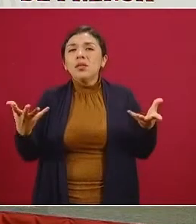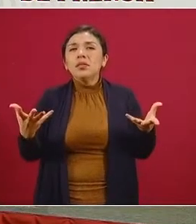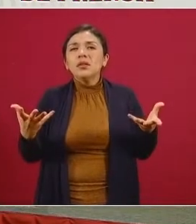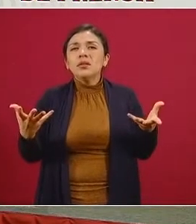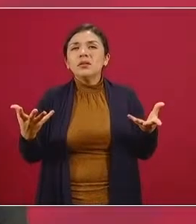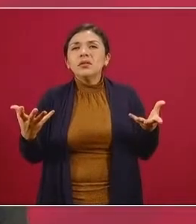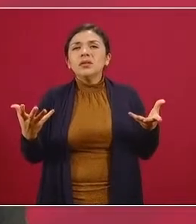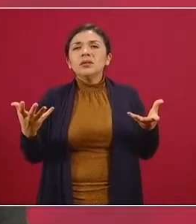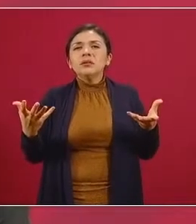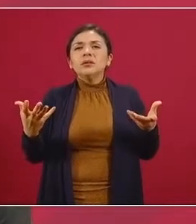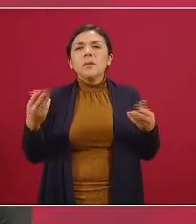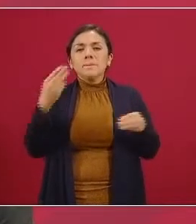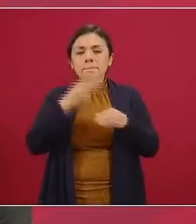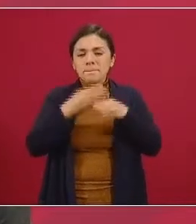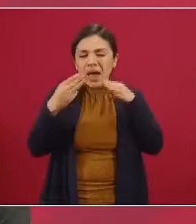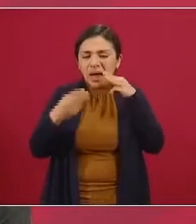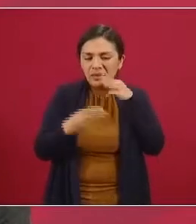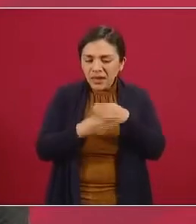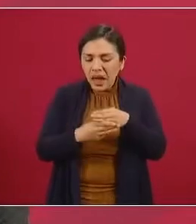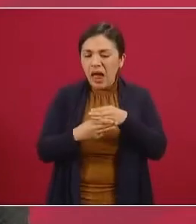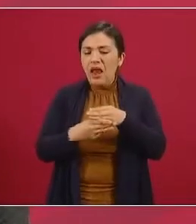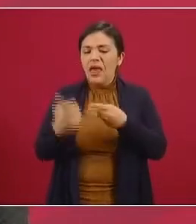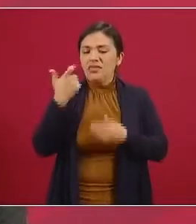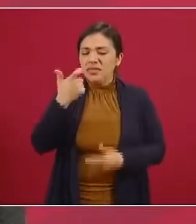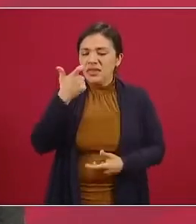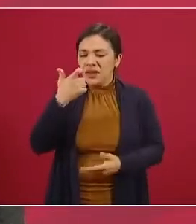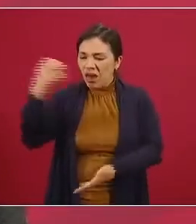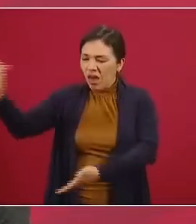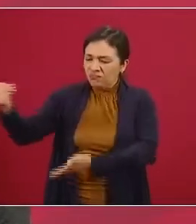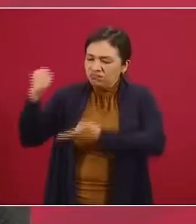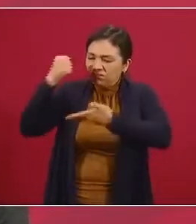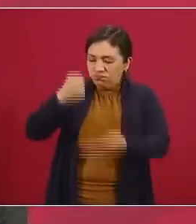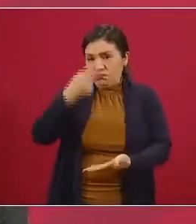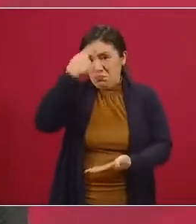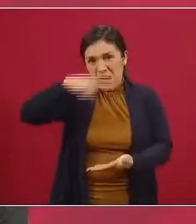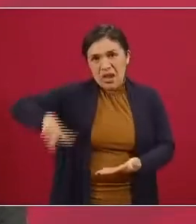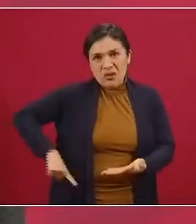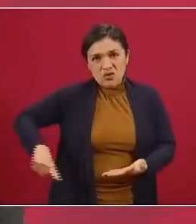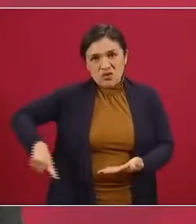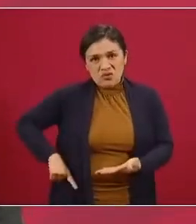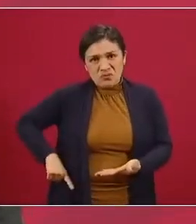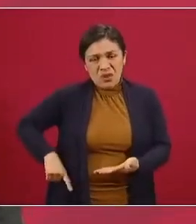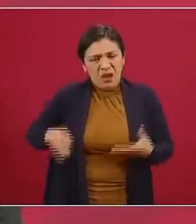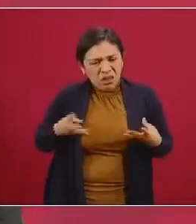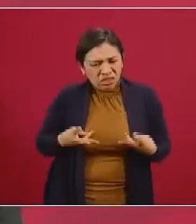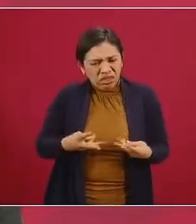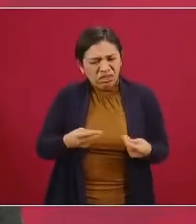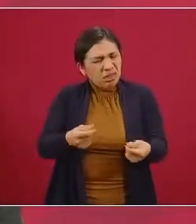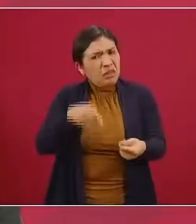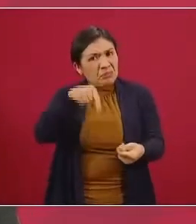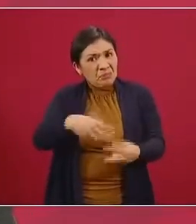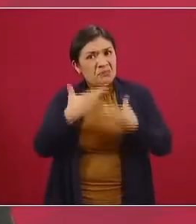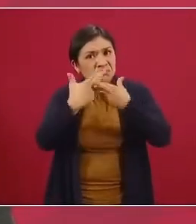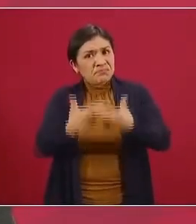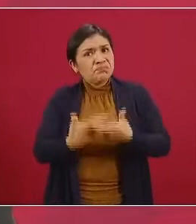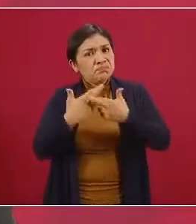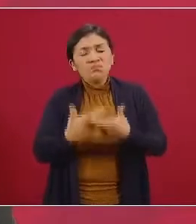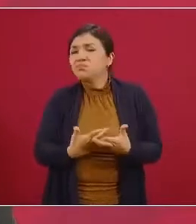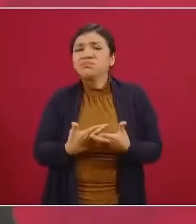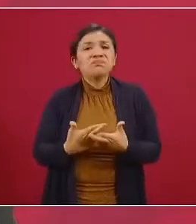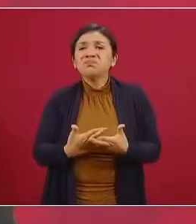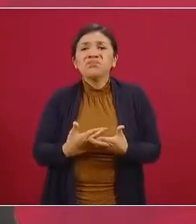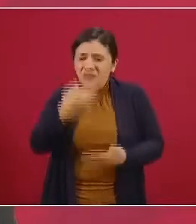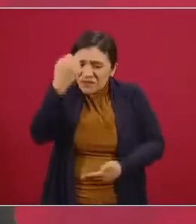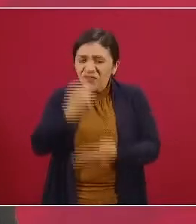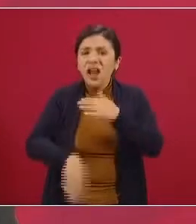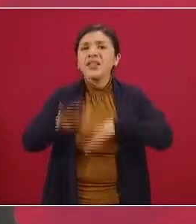de recursos que se han invertido en la esfera pública han sido insuficientes para desarrollar las